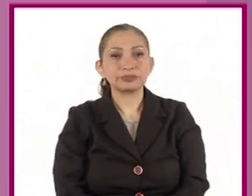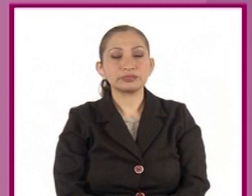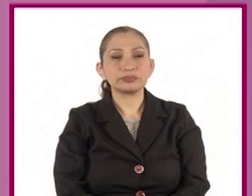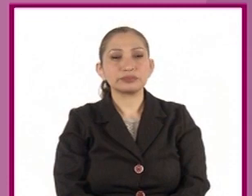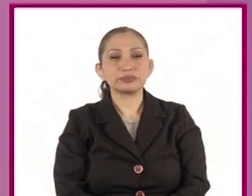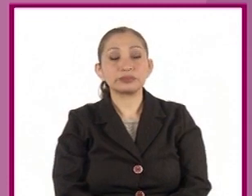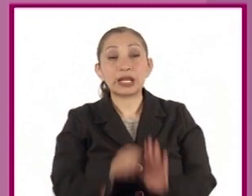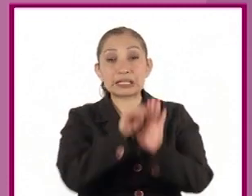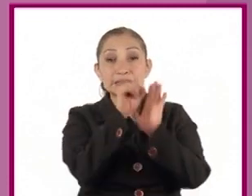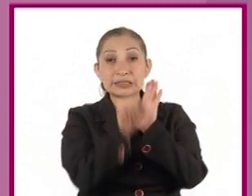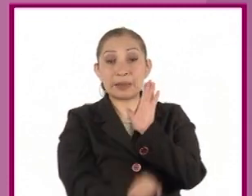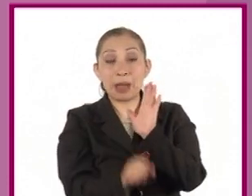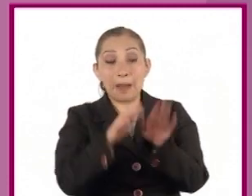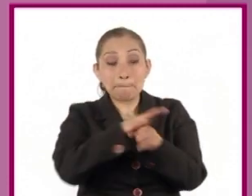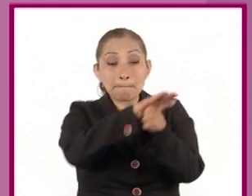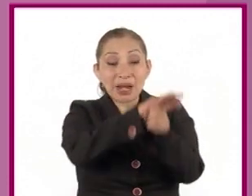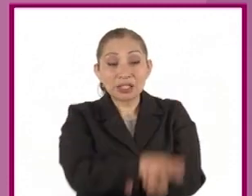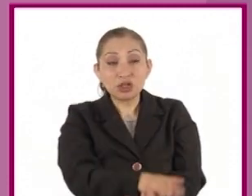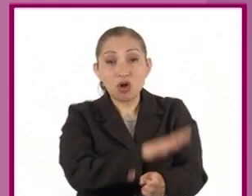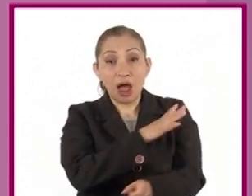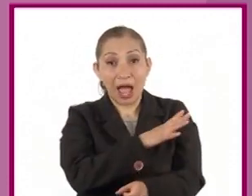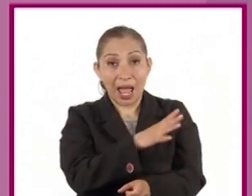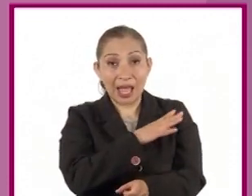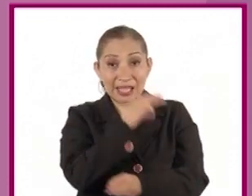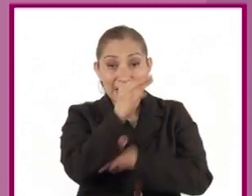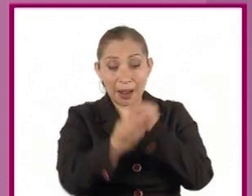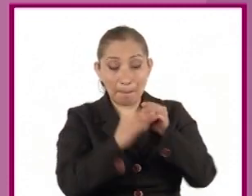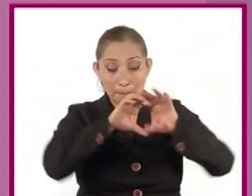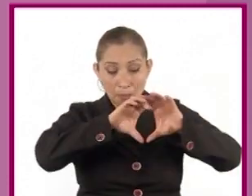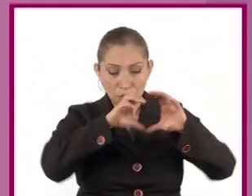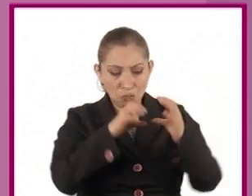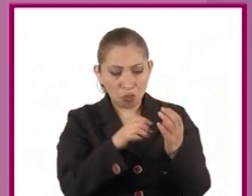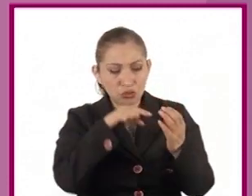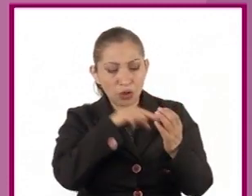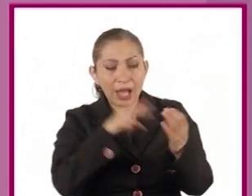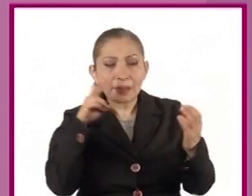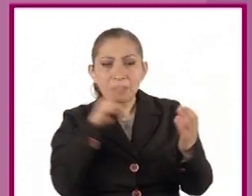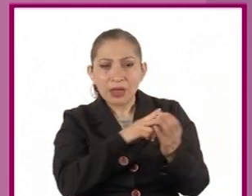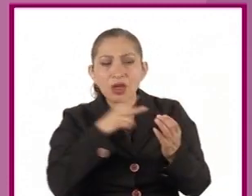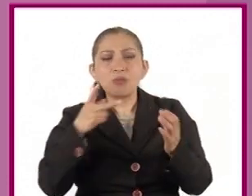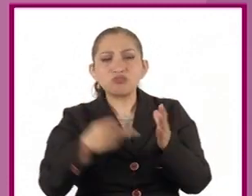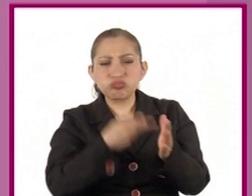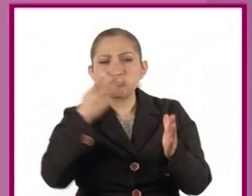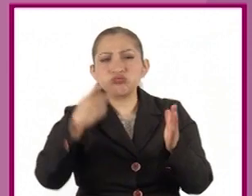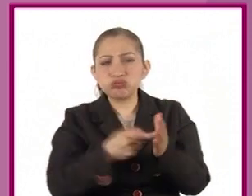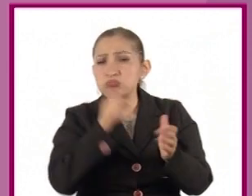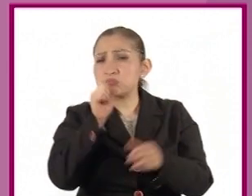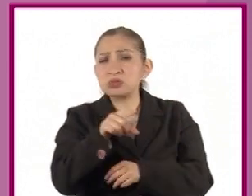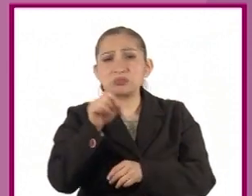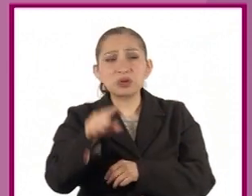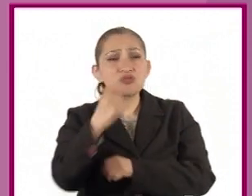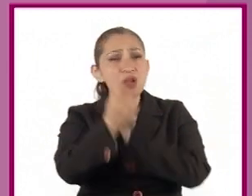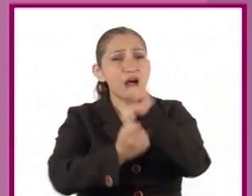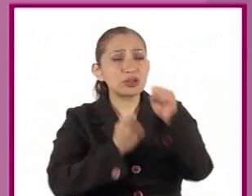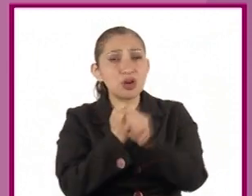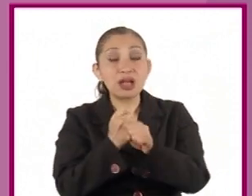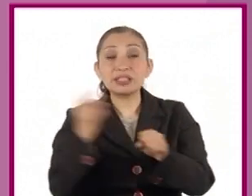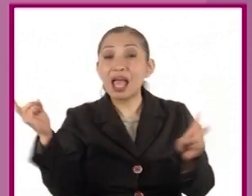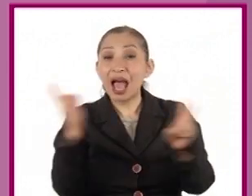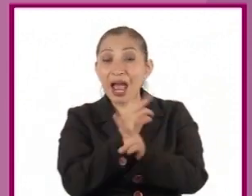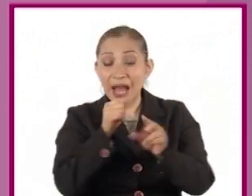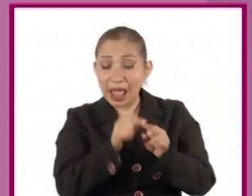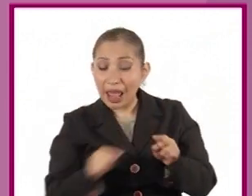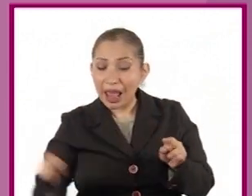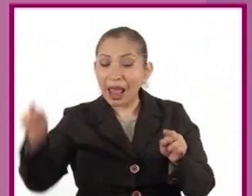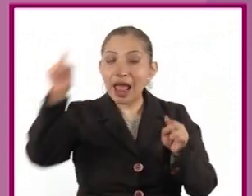Los sistemas de presión que existen en el planeta dan lugar a vientos constantes todo el año. Esta circulación general